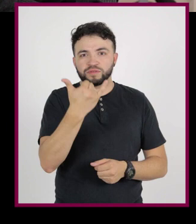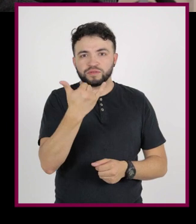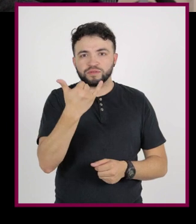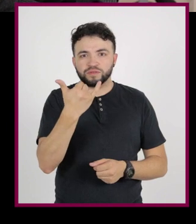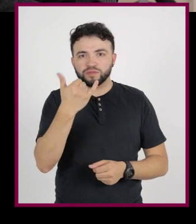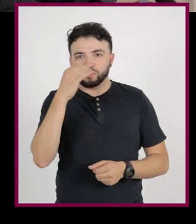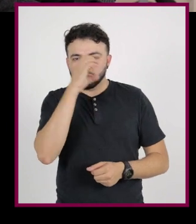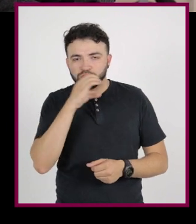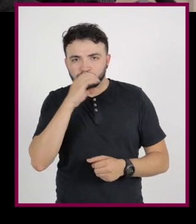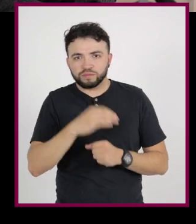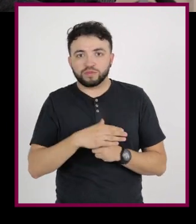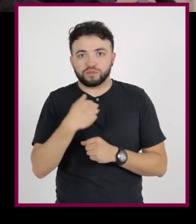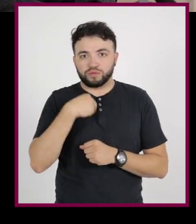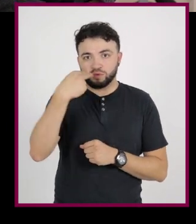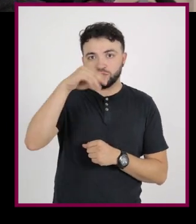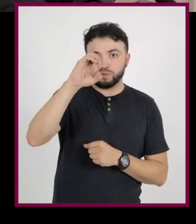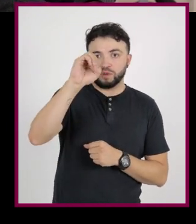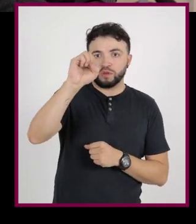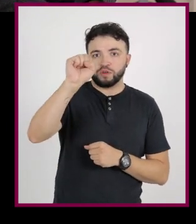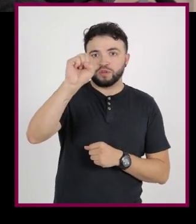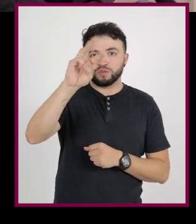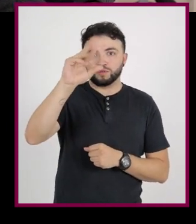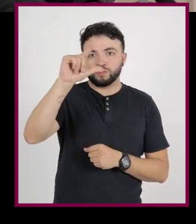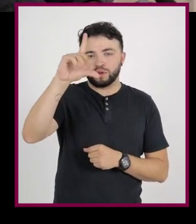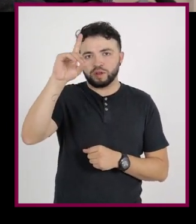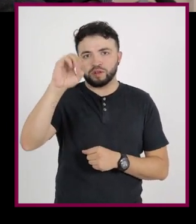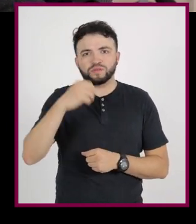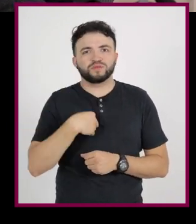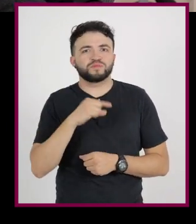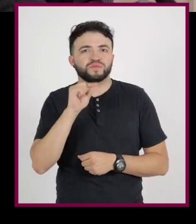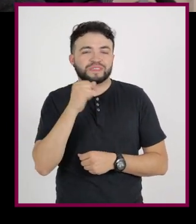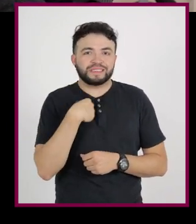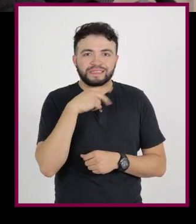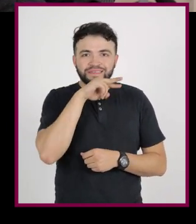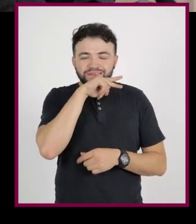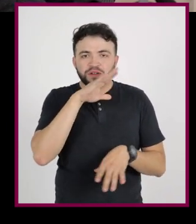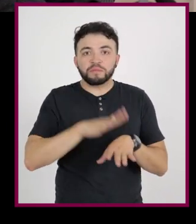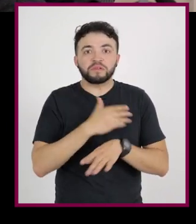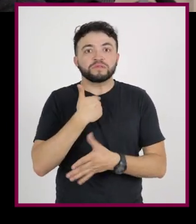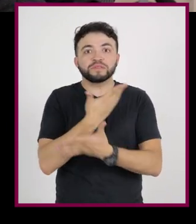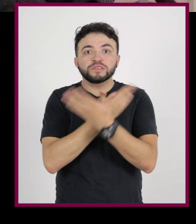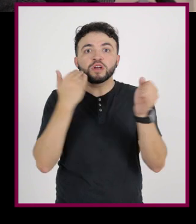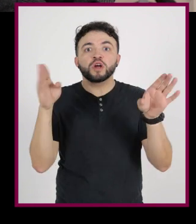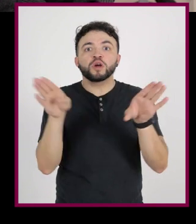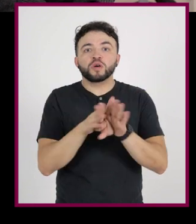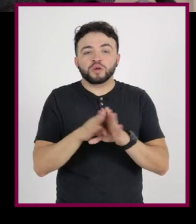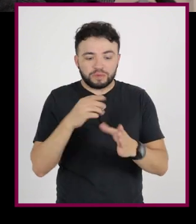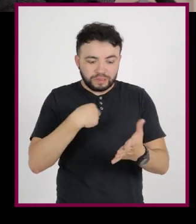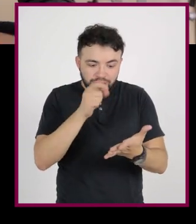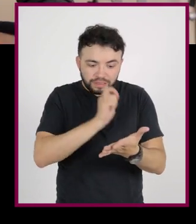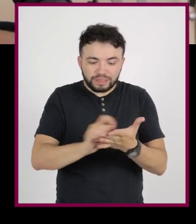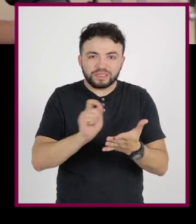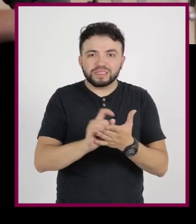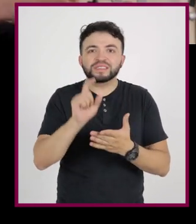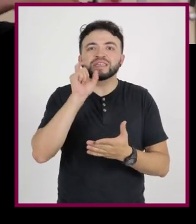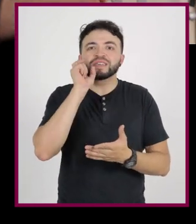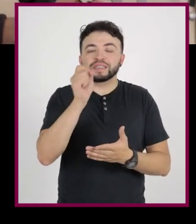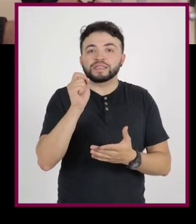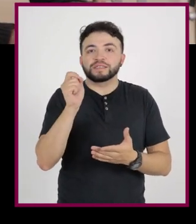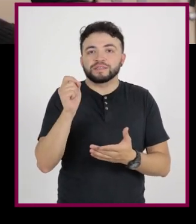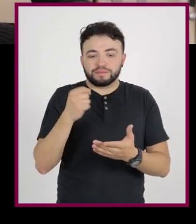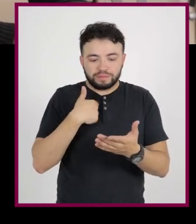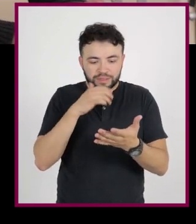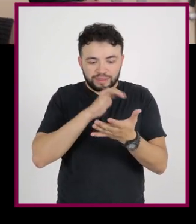medio agüitado porque no sé cómo le voy a hacer para escribir el análisis de un cuento que me dejaron. ¿Me ayuda?